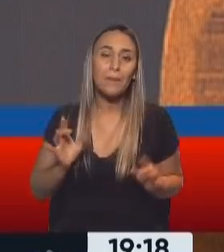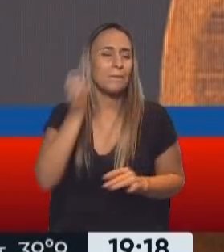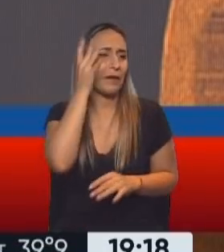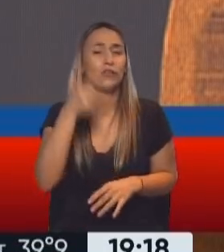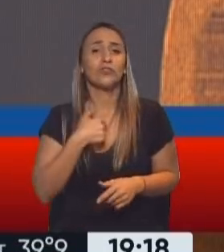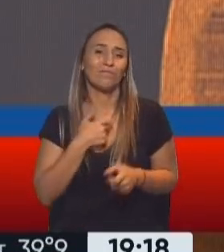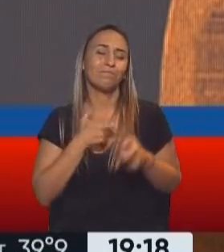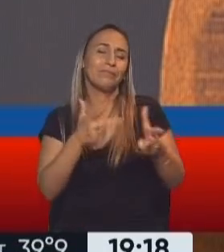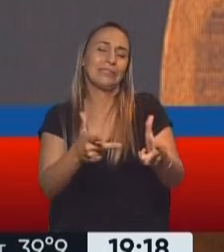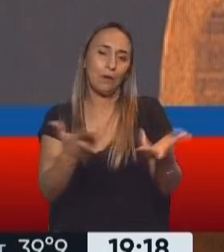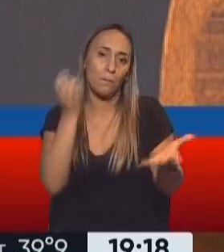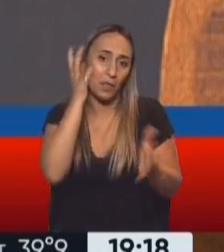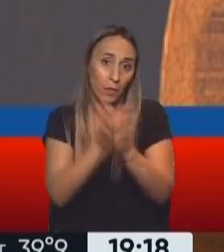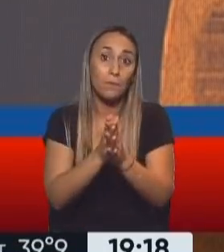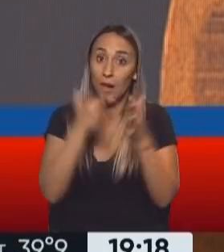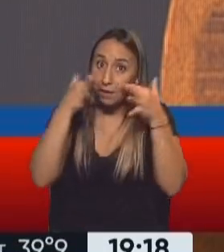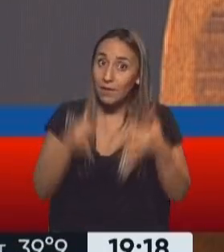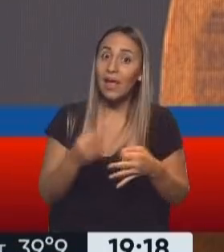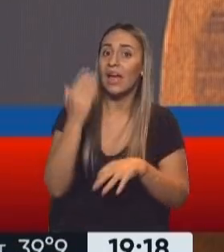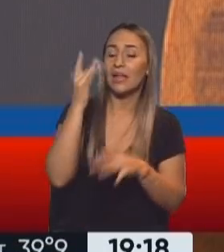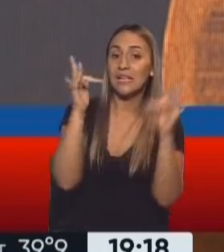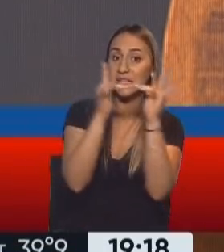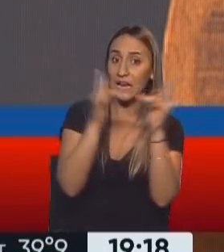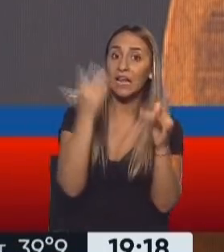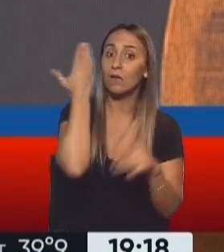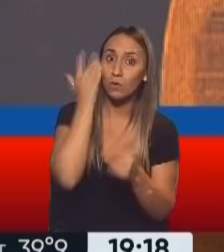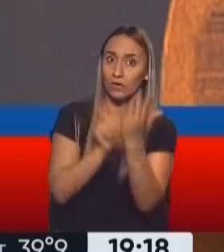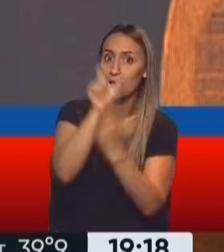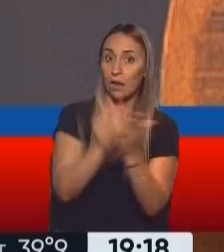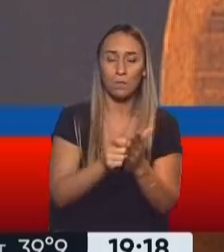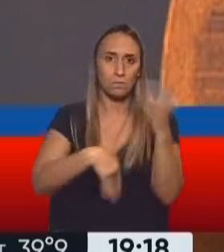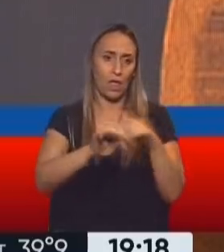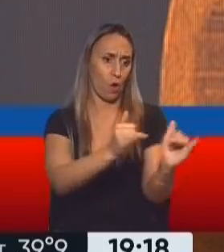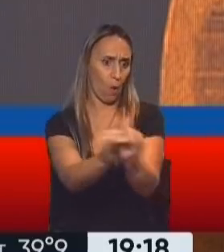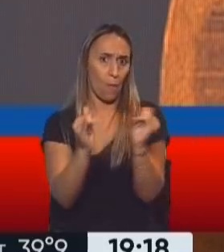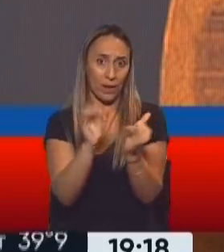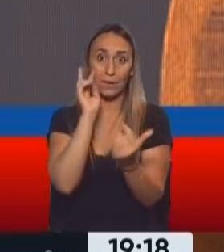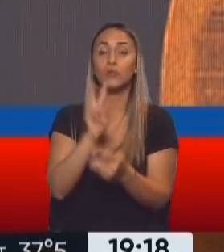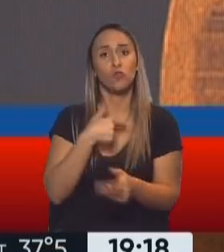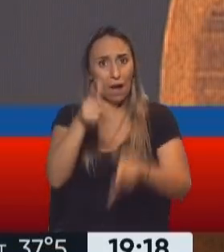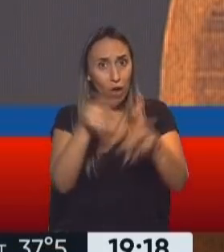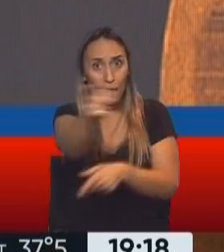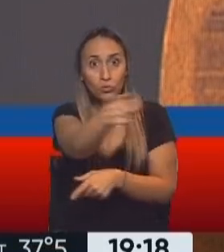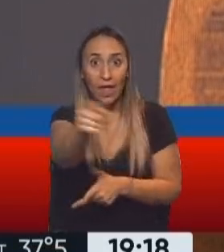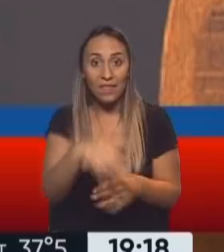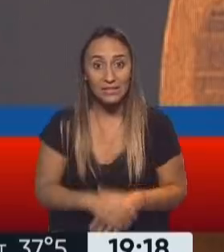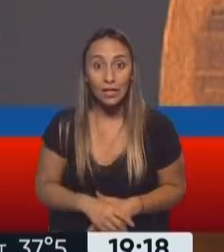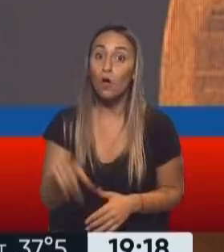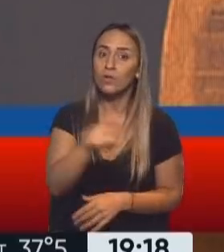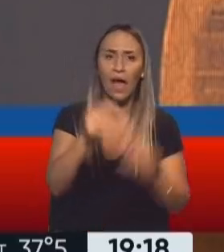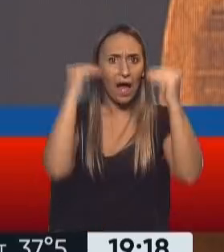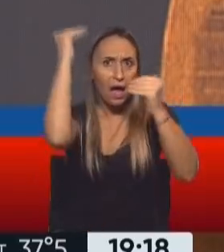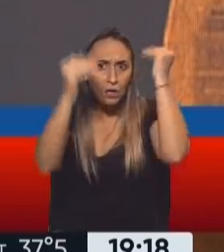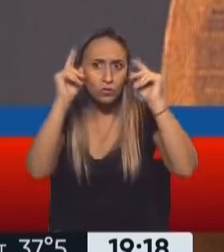Son temas que salen de las redes sociales, los chicos, las chicas que usan muchas redes sociales, doctor, y le habla a ustedes, a quienes los